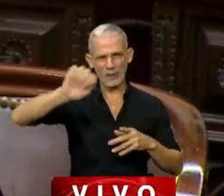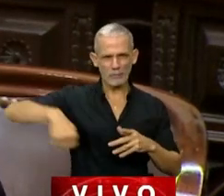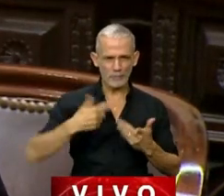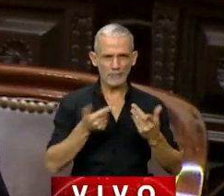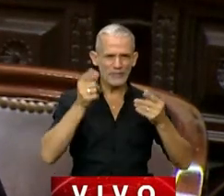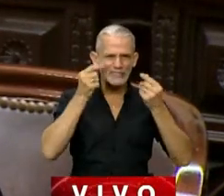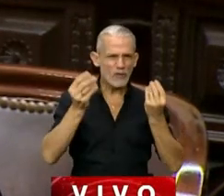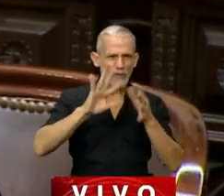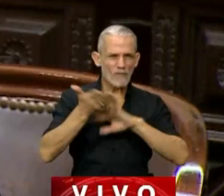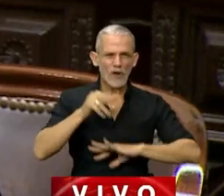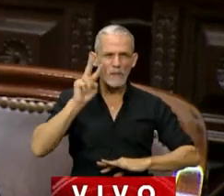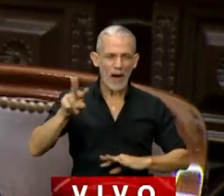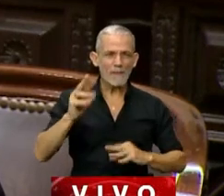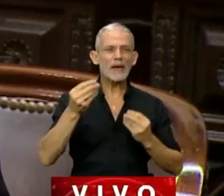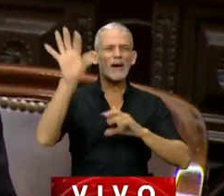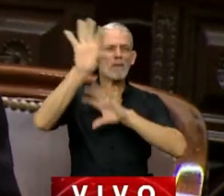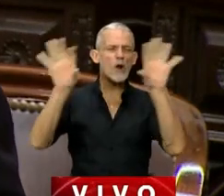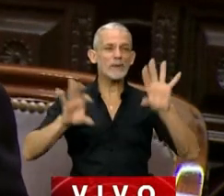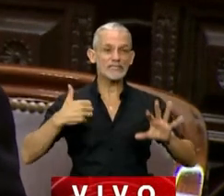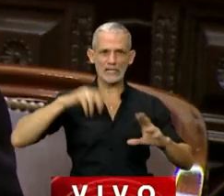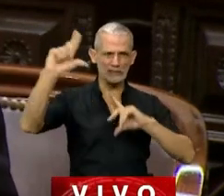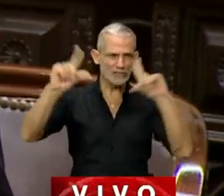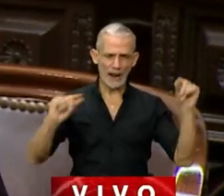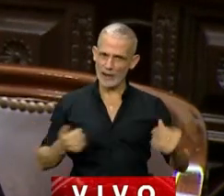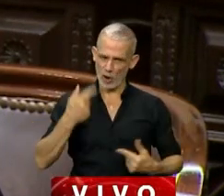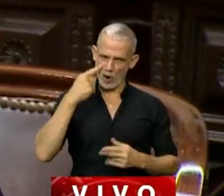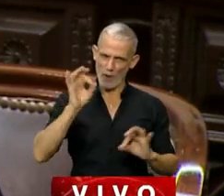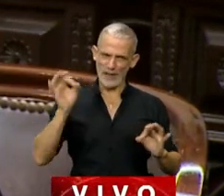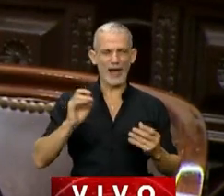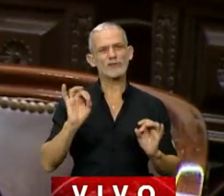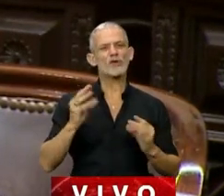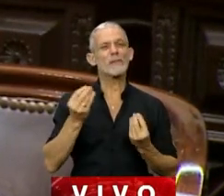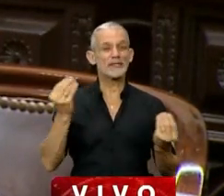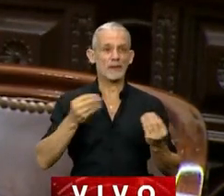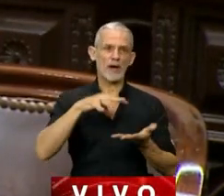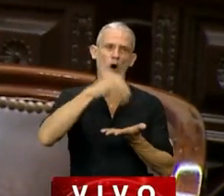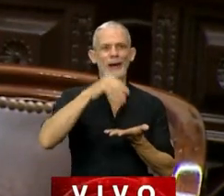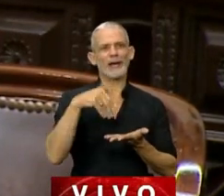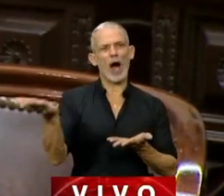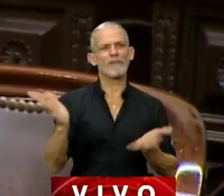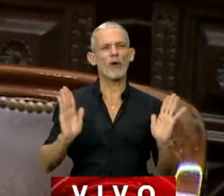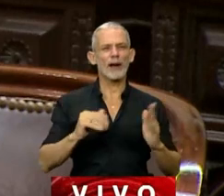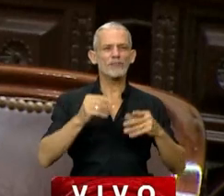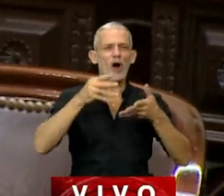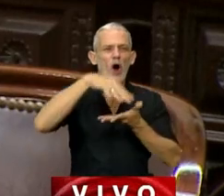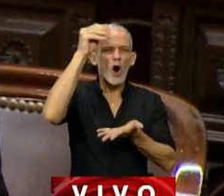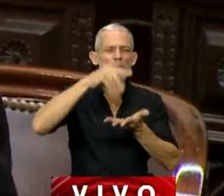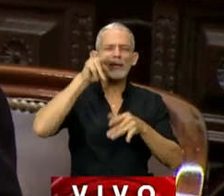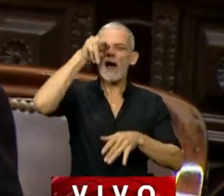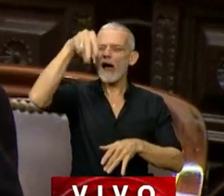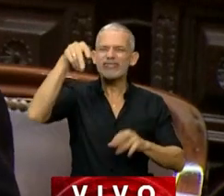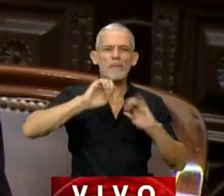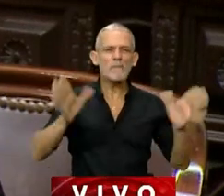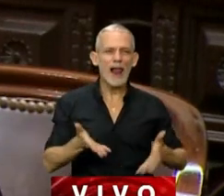sumamente distorsionado lo que sucede en las provincias argentinas del lado simplemente del obelisco. Del obelisco se ven mal